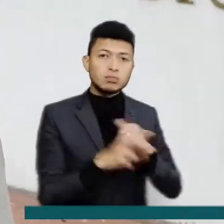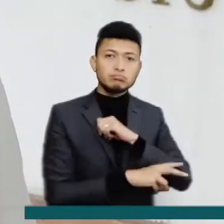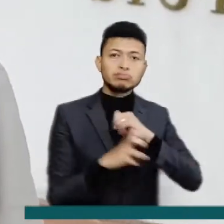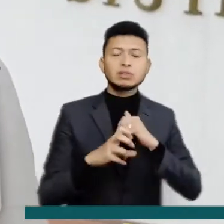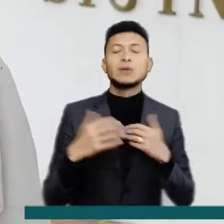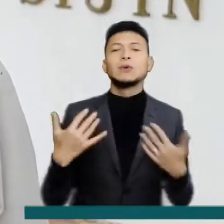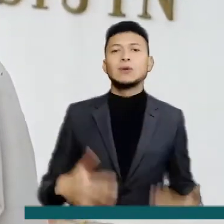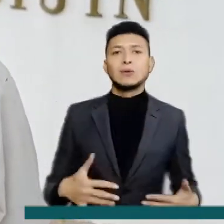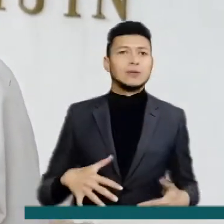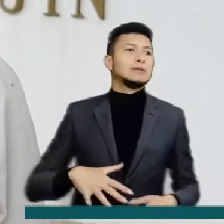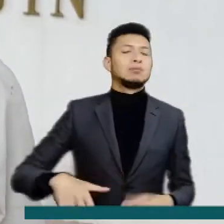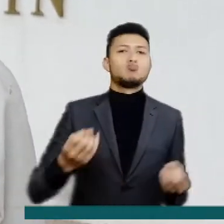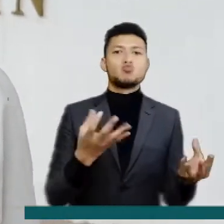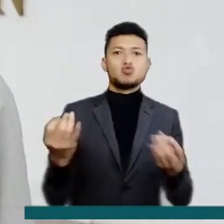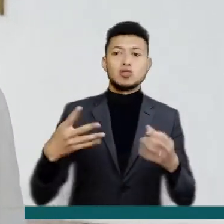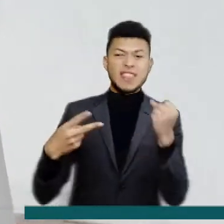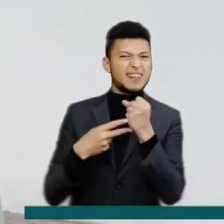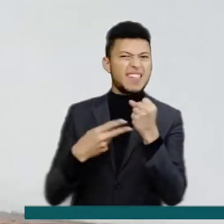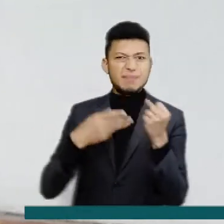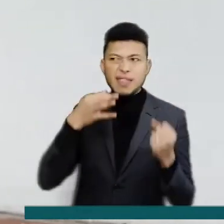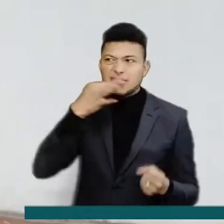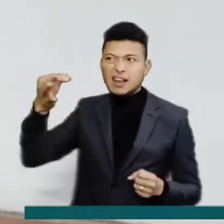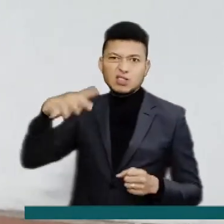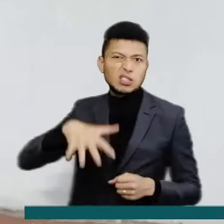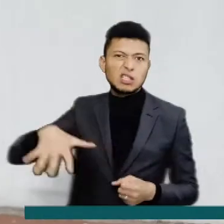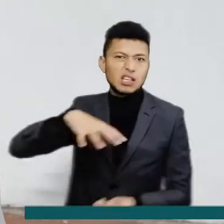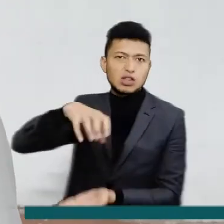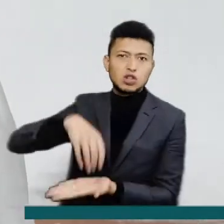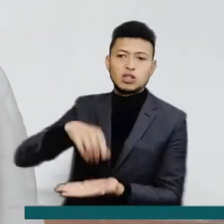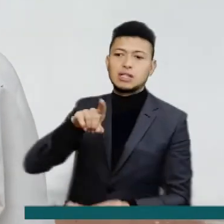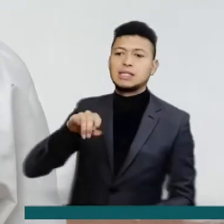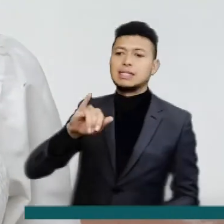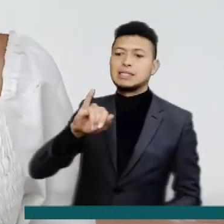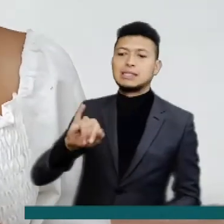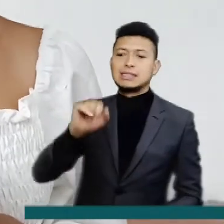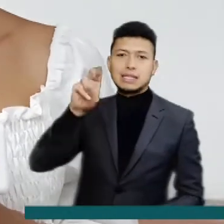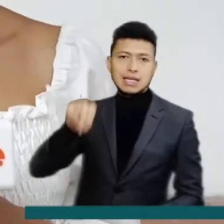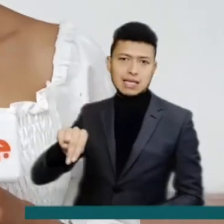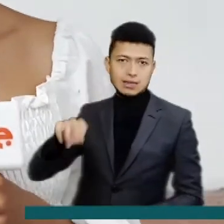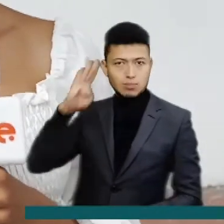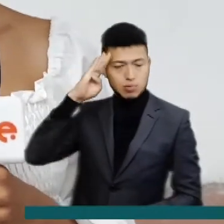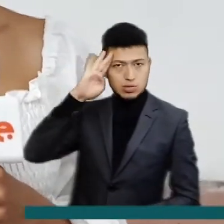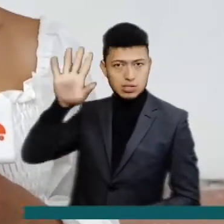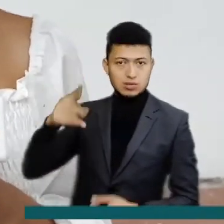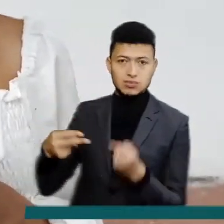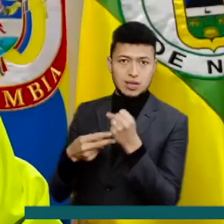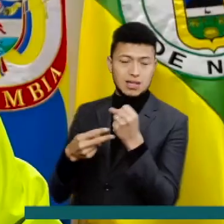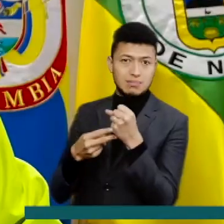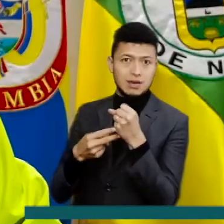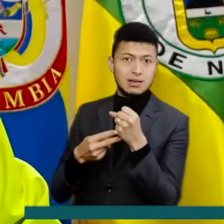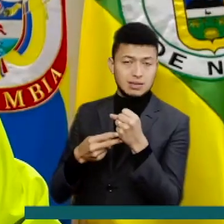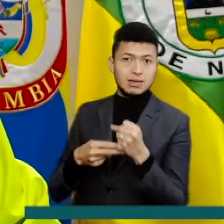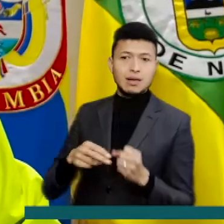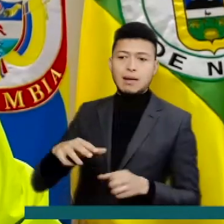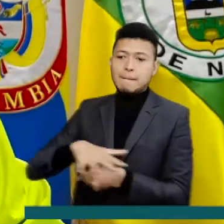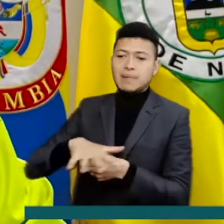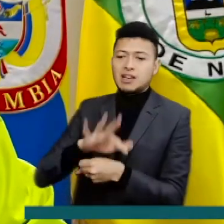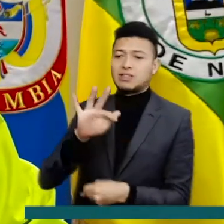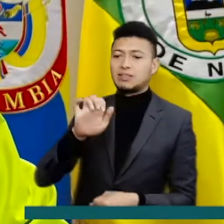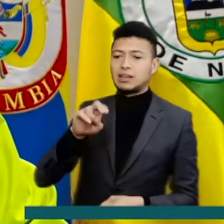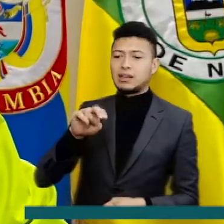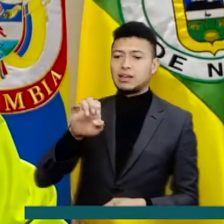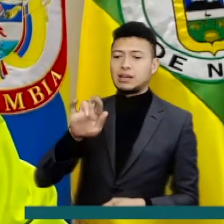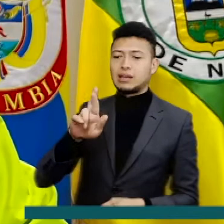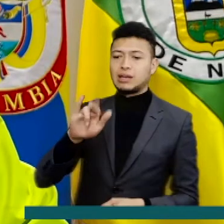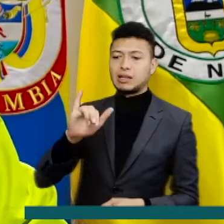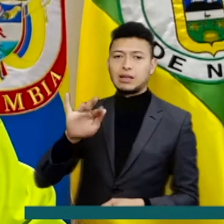en Neiva, el punto para denunciar está aquí, ubicado en la Sijín de la Policía Metropolitana de Neiva, en el barrio Tenerife. La persona tiene que hacer una